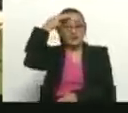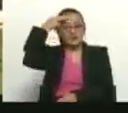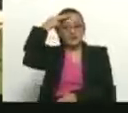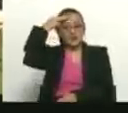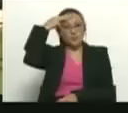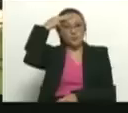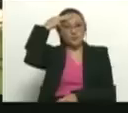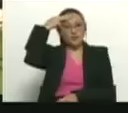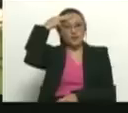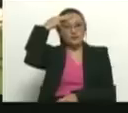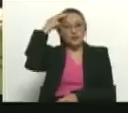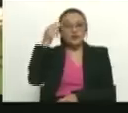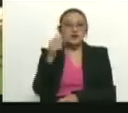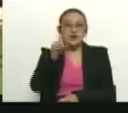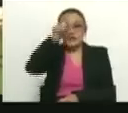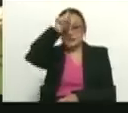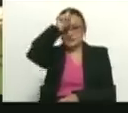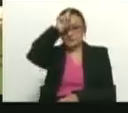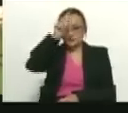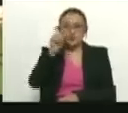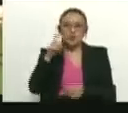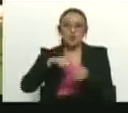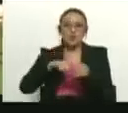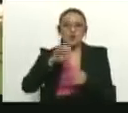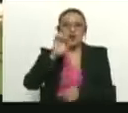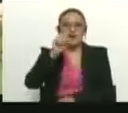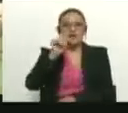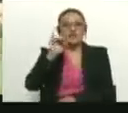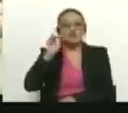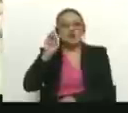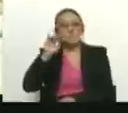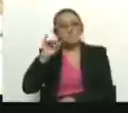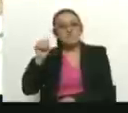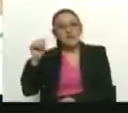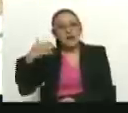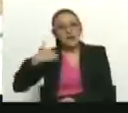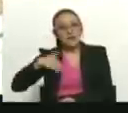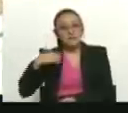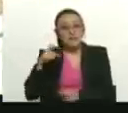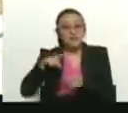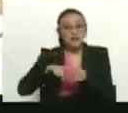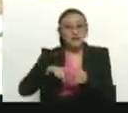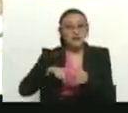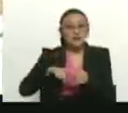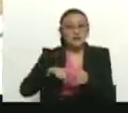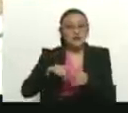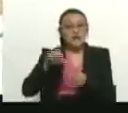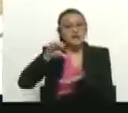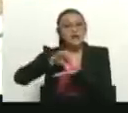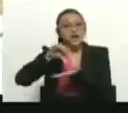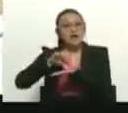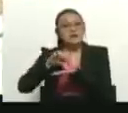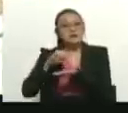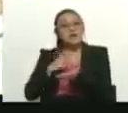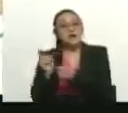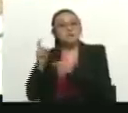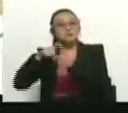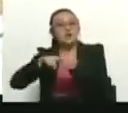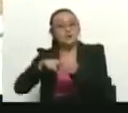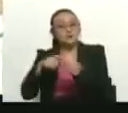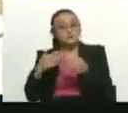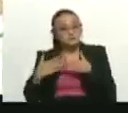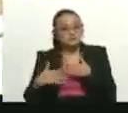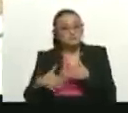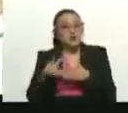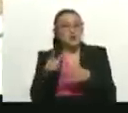Unidos, Egipto, Etiopía, Argentina e Irán, es